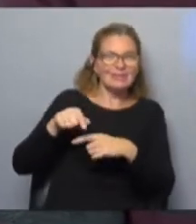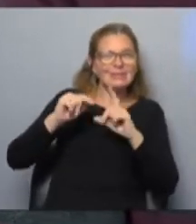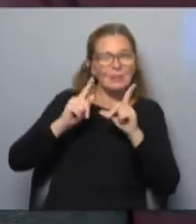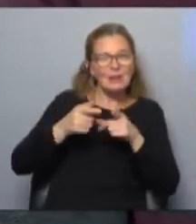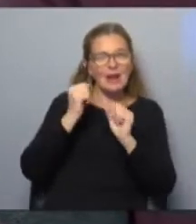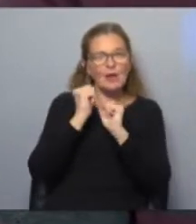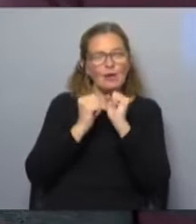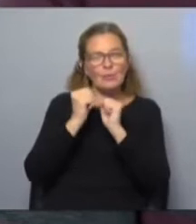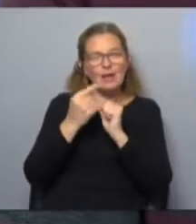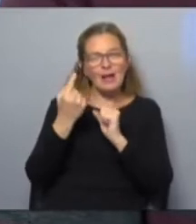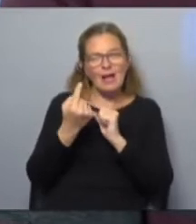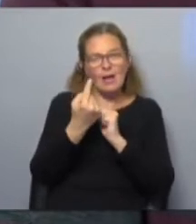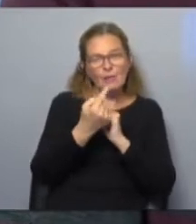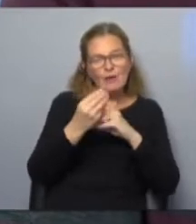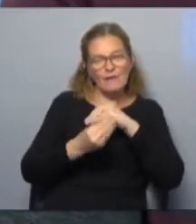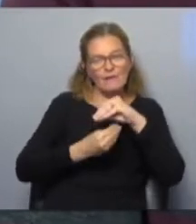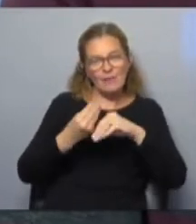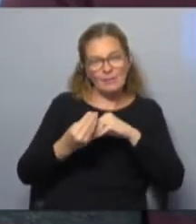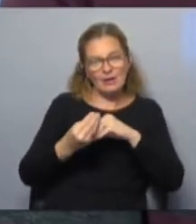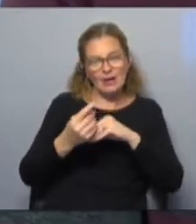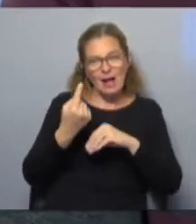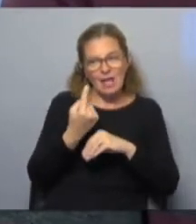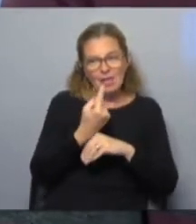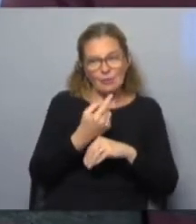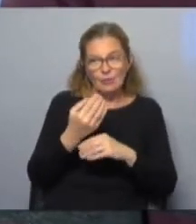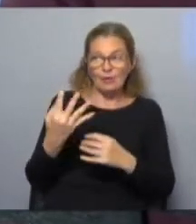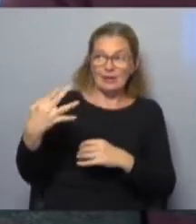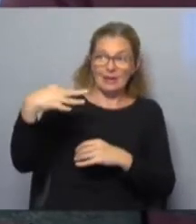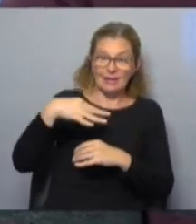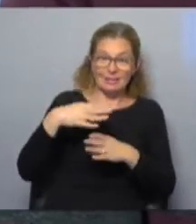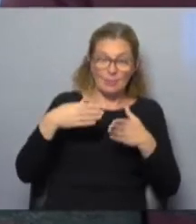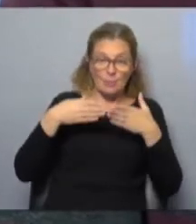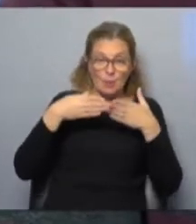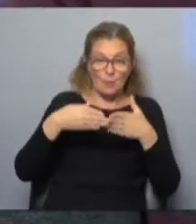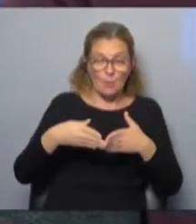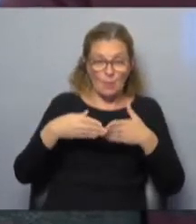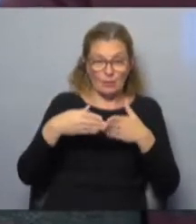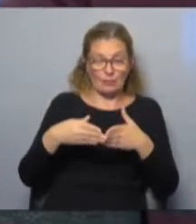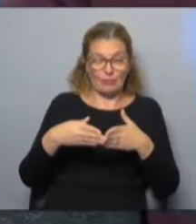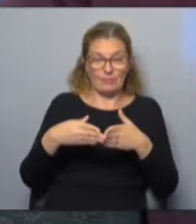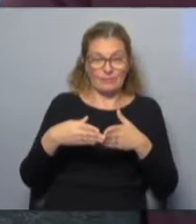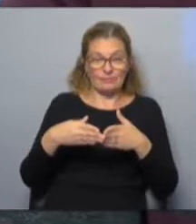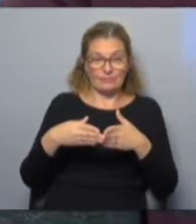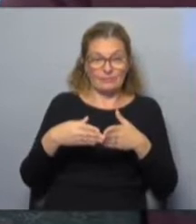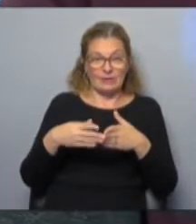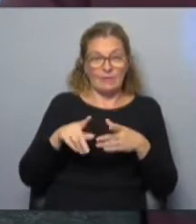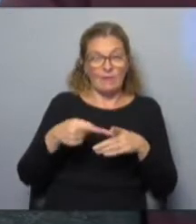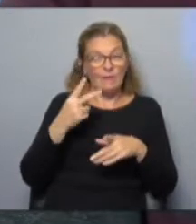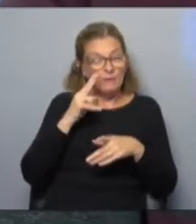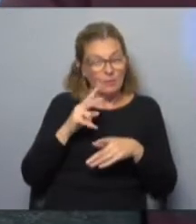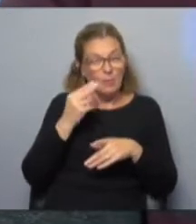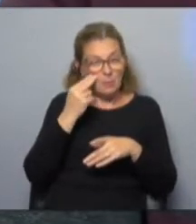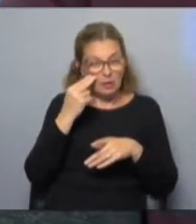económicas sobre cada familia porque cada producto que ingrese por el puerto tendremos consecuencias